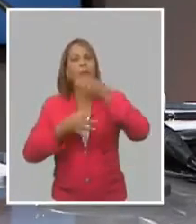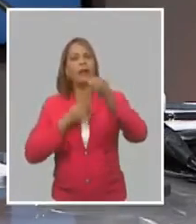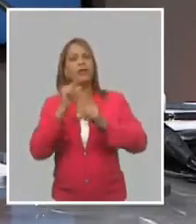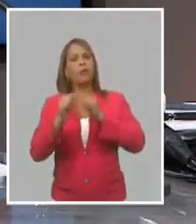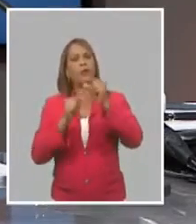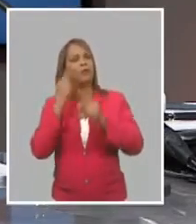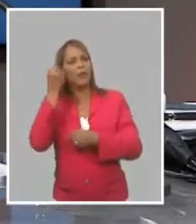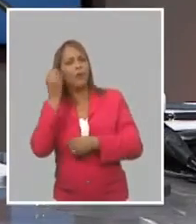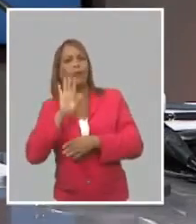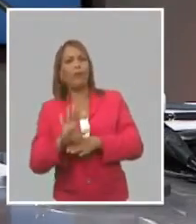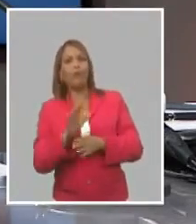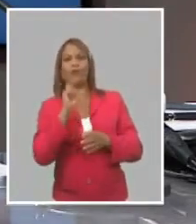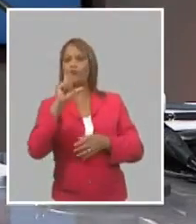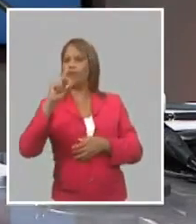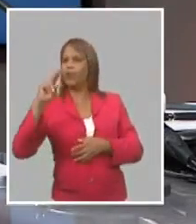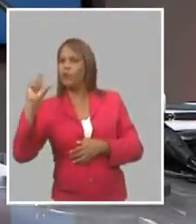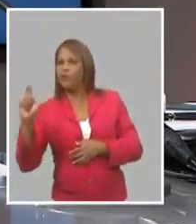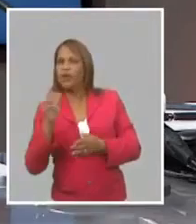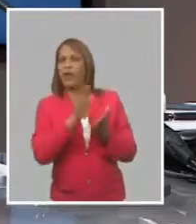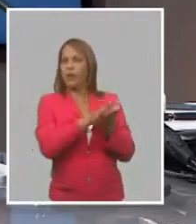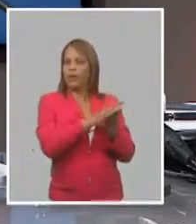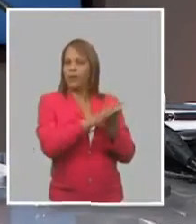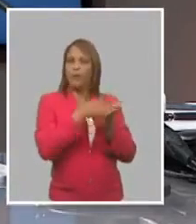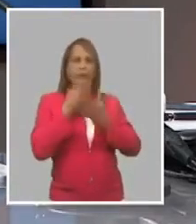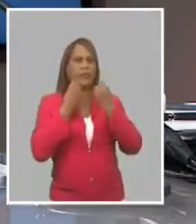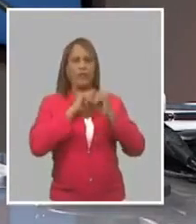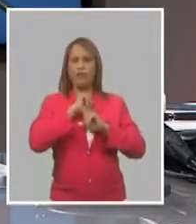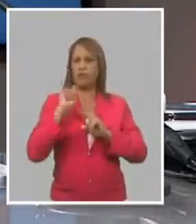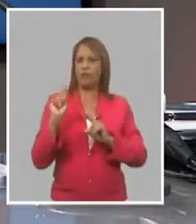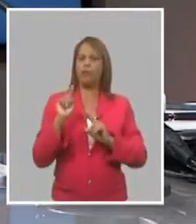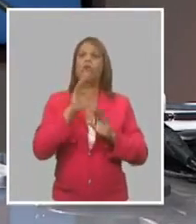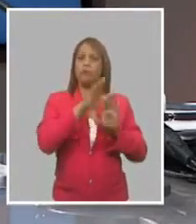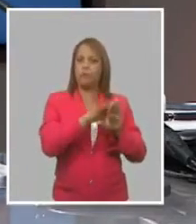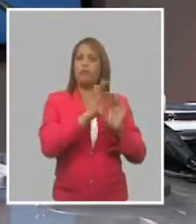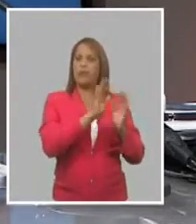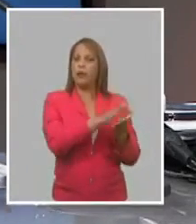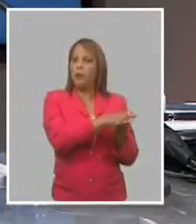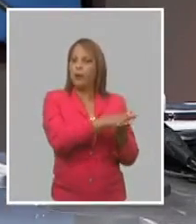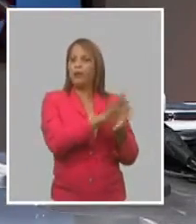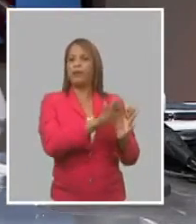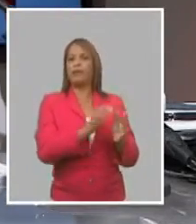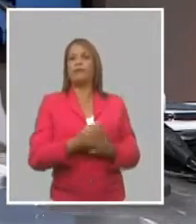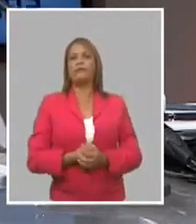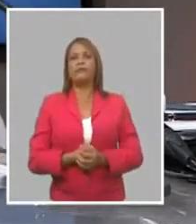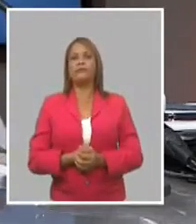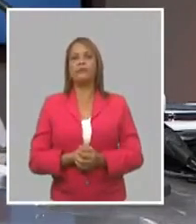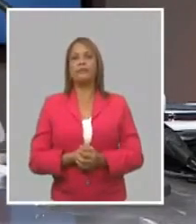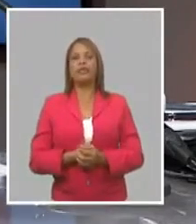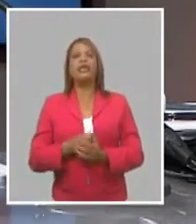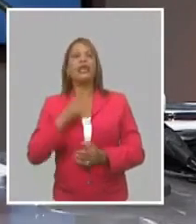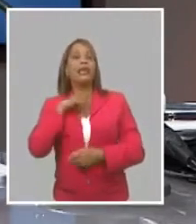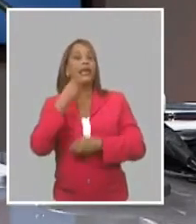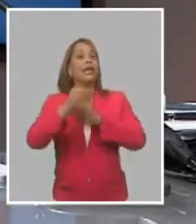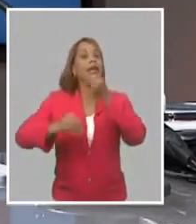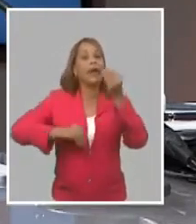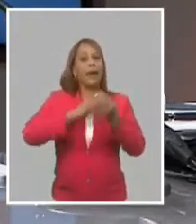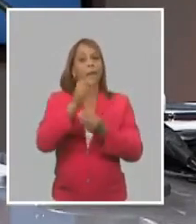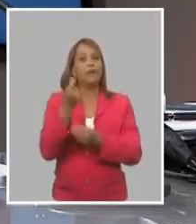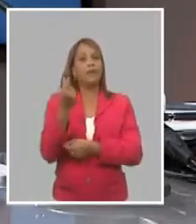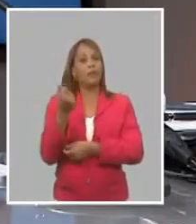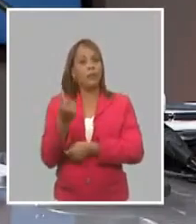las personas, no te preocupes con tu CUC, que tu CUC no van a perder capacidad de compra. Y la unificación